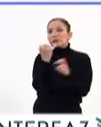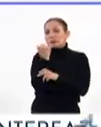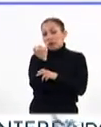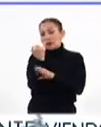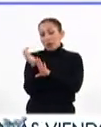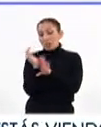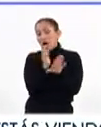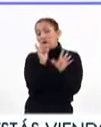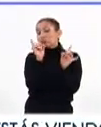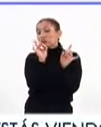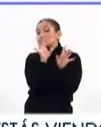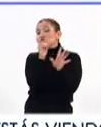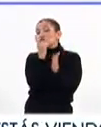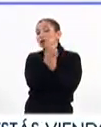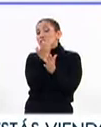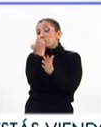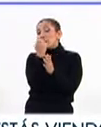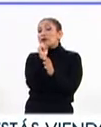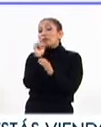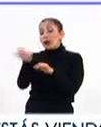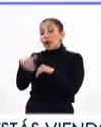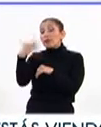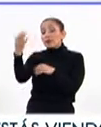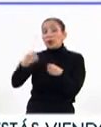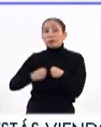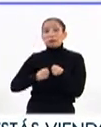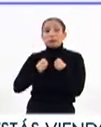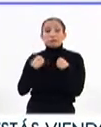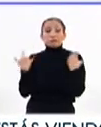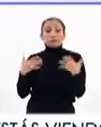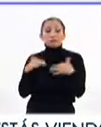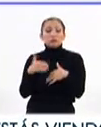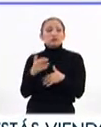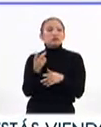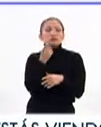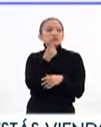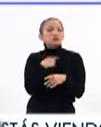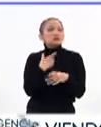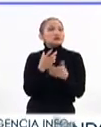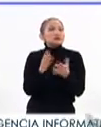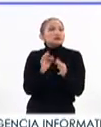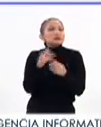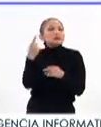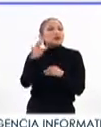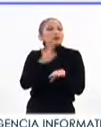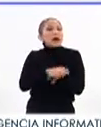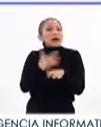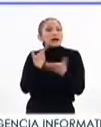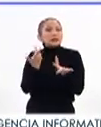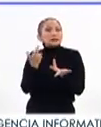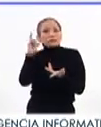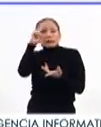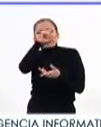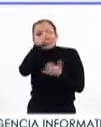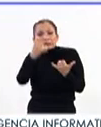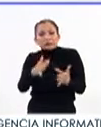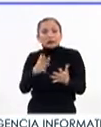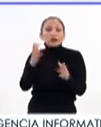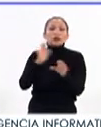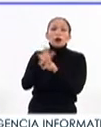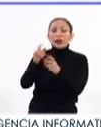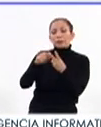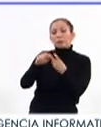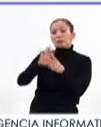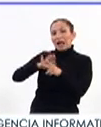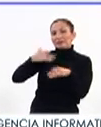idioma ya no es una cuestión simplemente académica, sino es de supervivencia también. Cuéntanos cuáles fueron las cosas que más te costaron trabajo y cuáles fueron